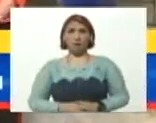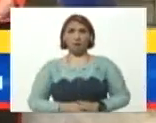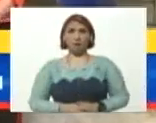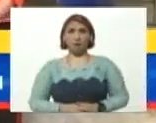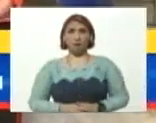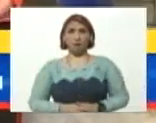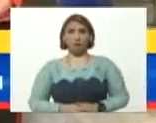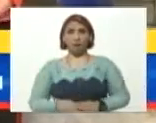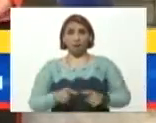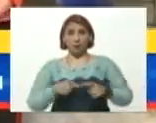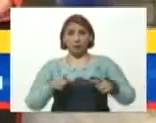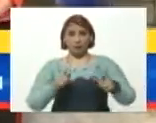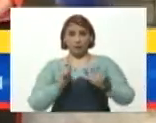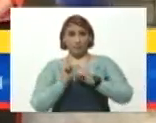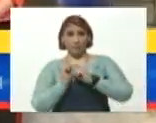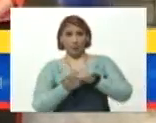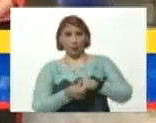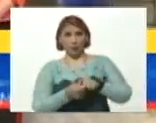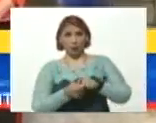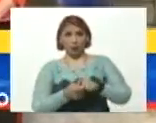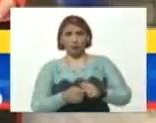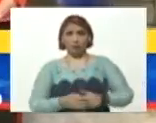y el Estadio de Béisbol.